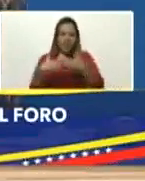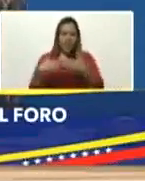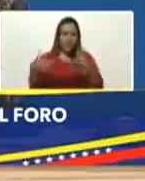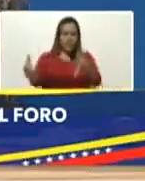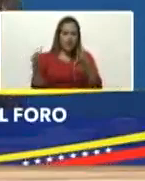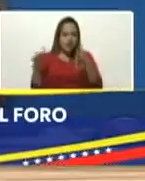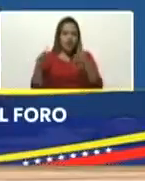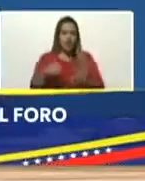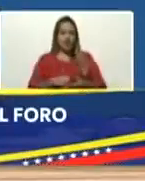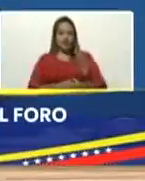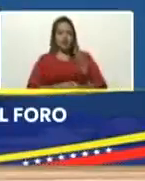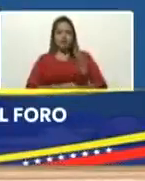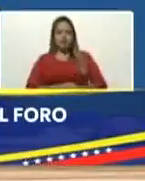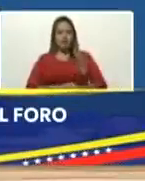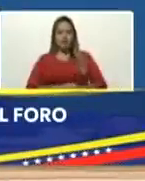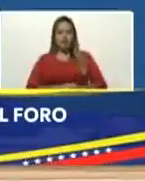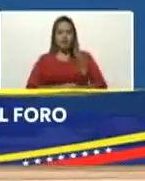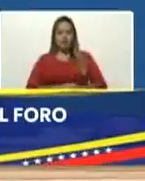victoria.